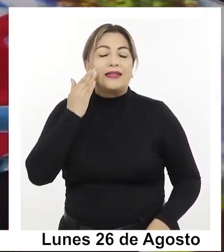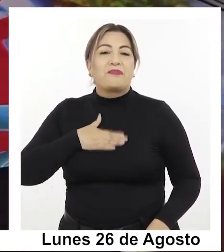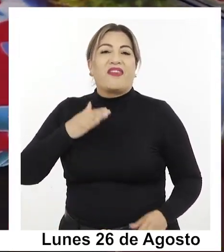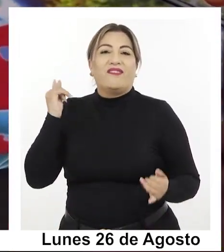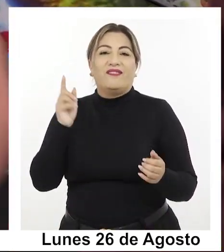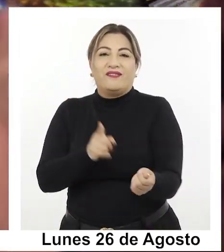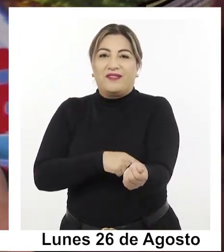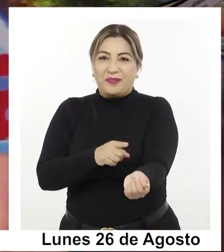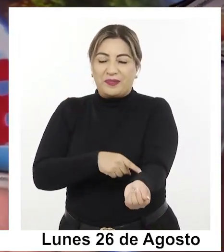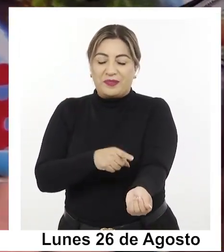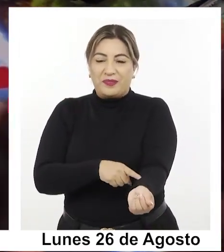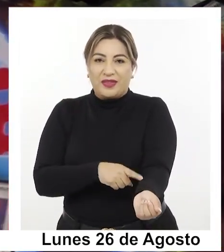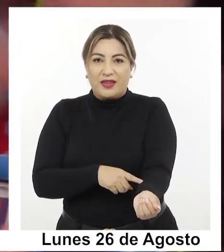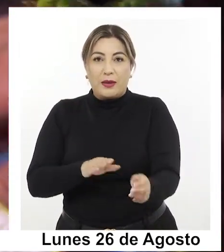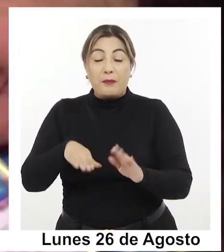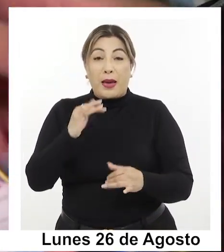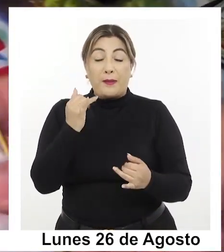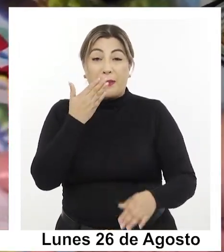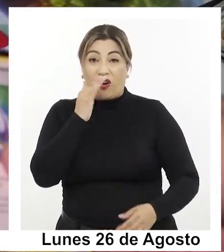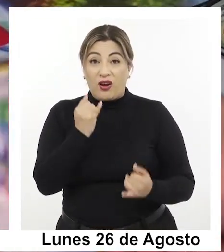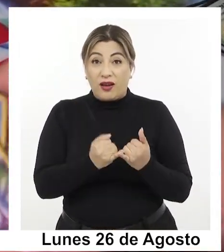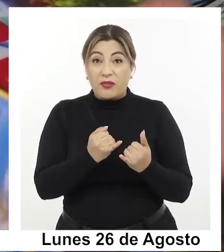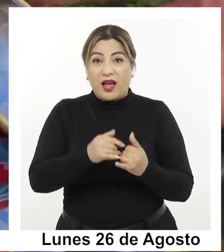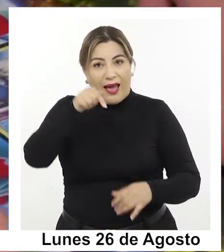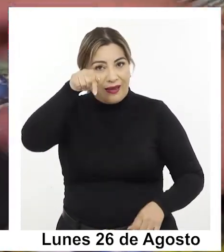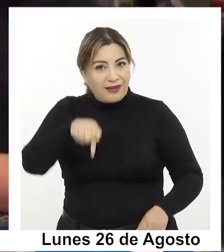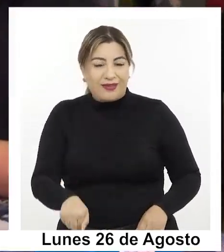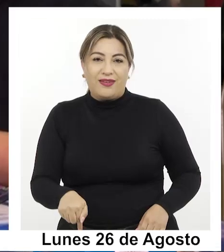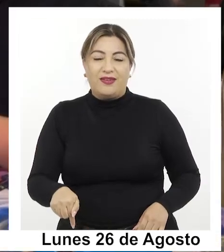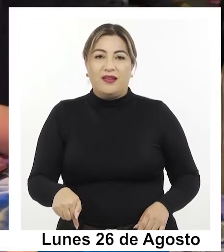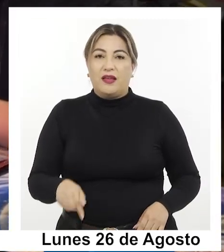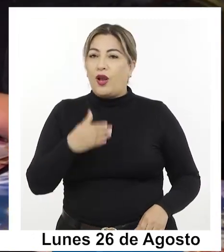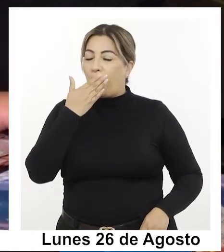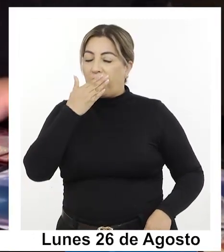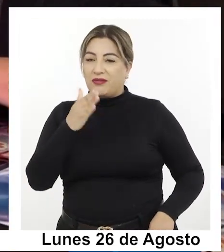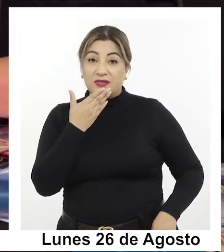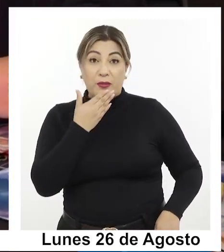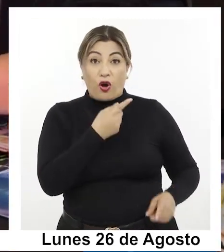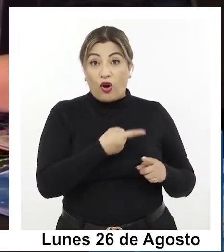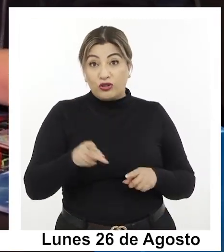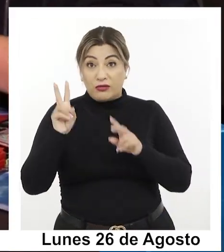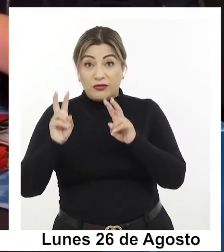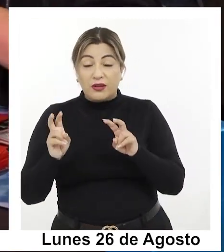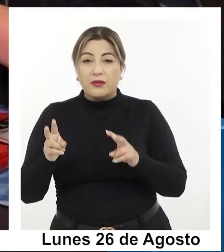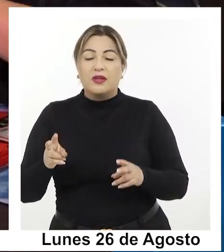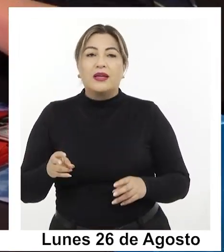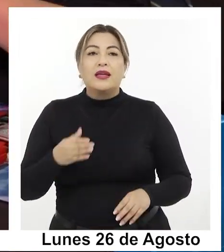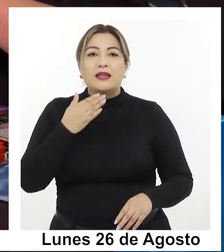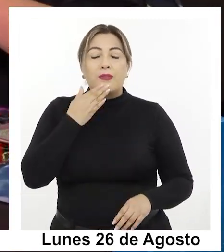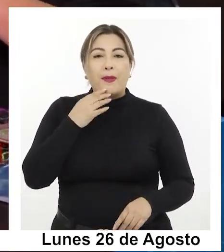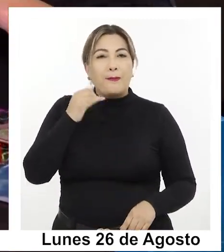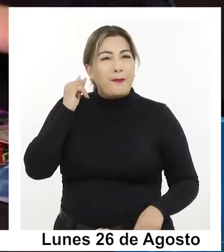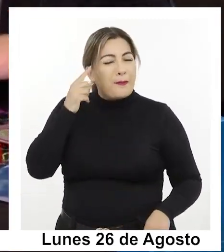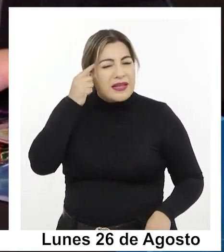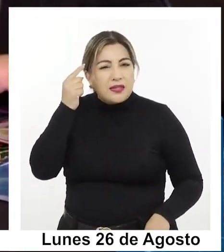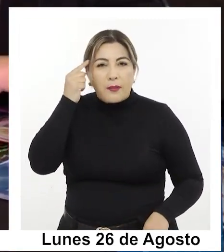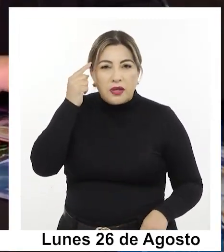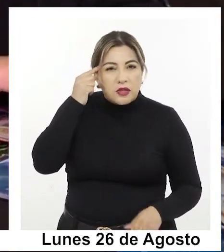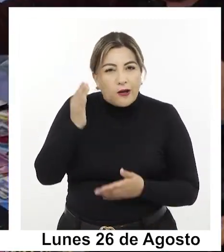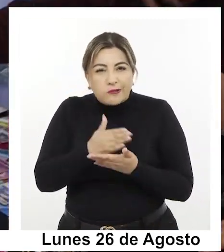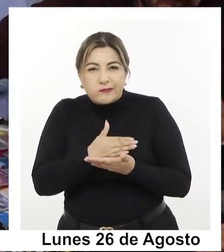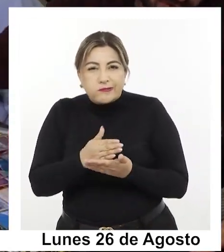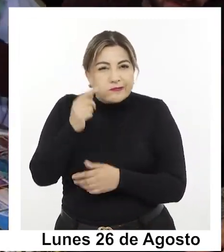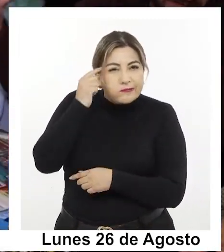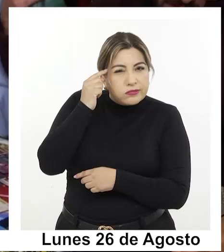y la mayoría de mis mejores amistades las he hecho acá. Eso es como lo mejor. Y bueno, lo otro es que hay que usar mucho la cabeza en este juego. Entonces,